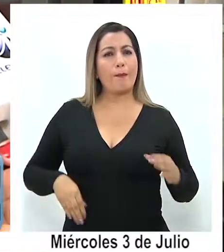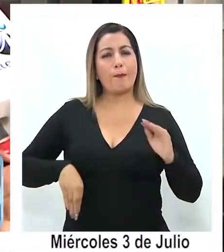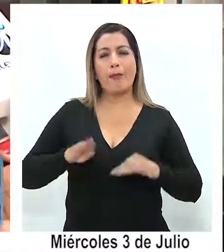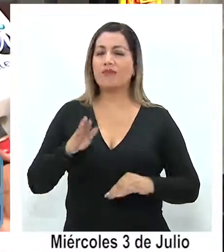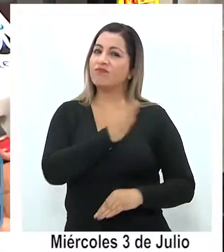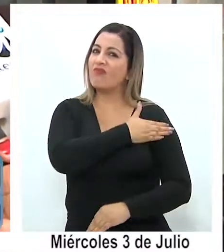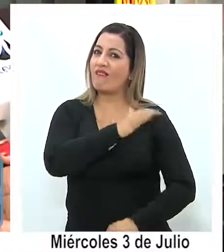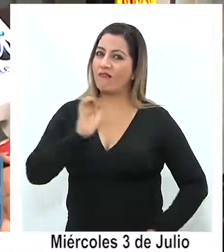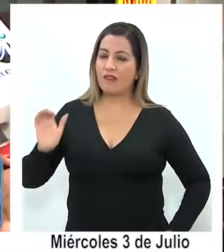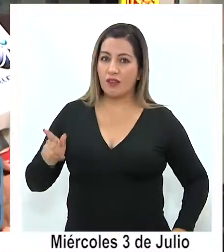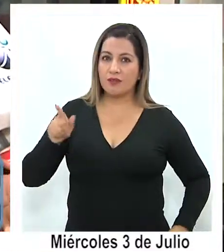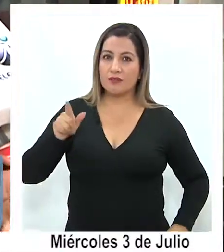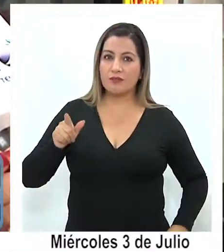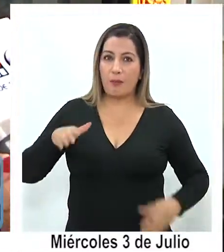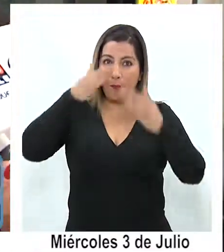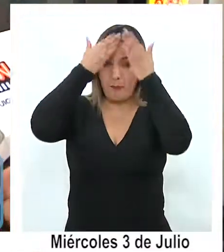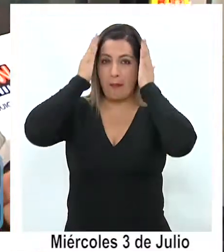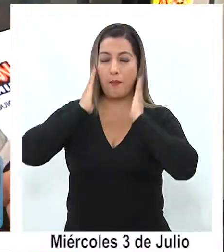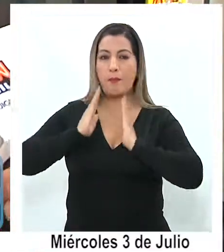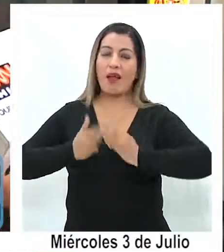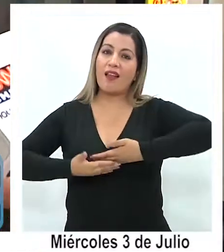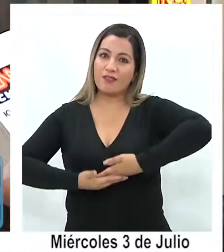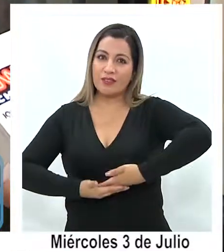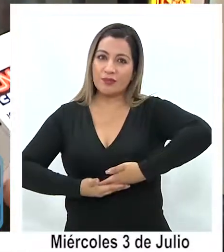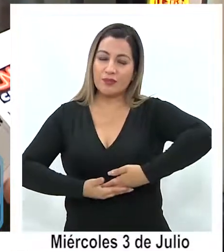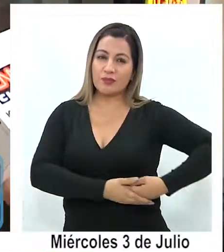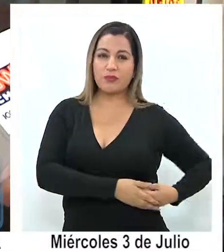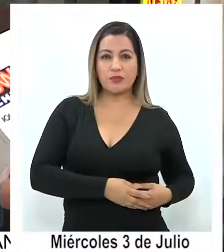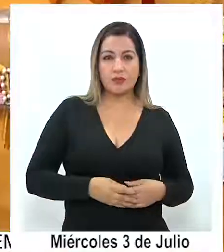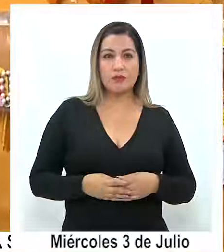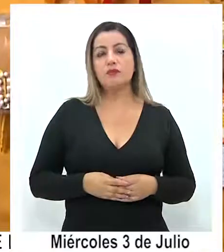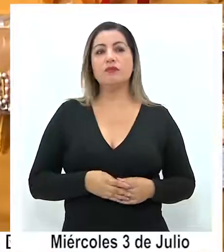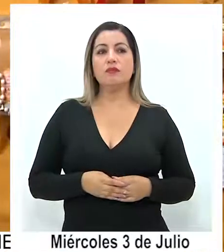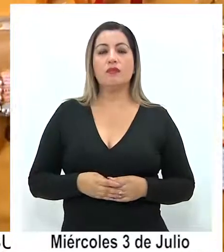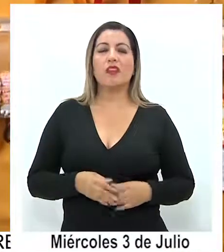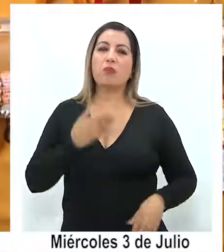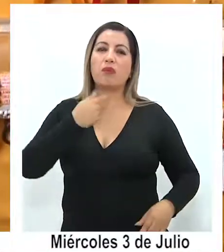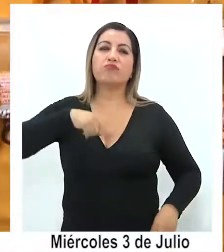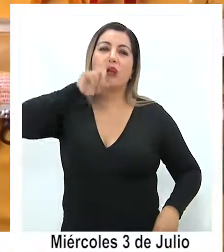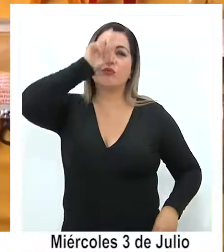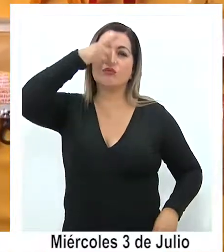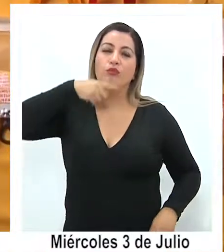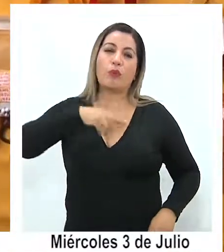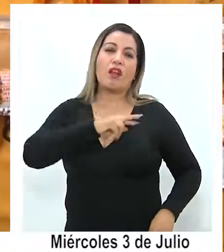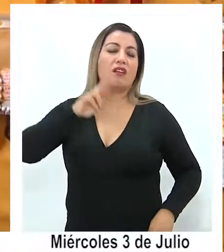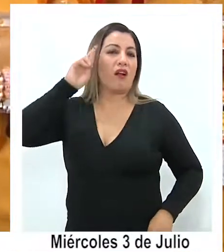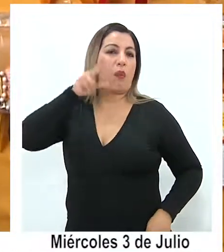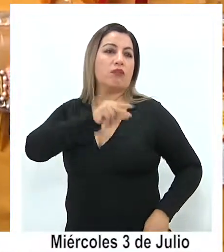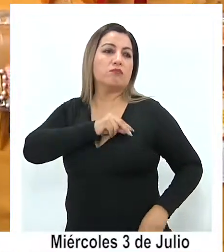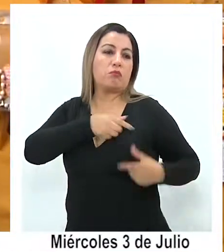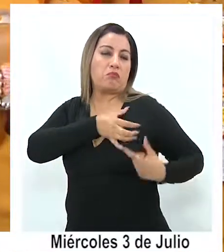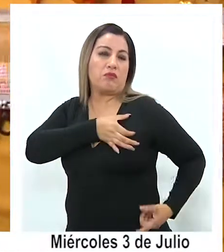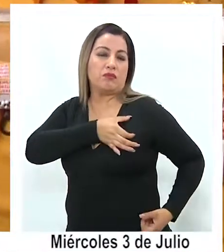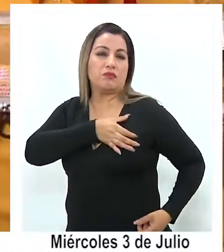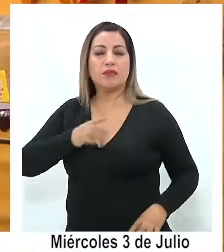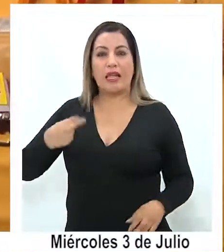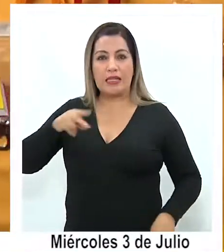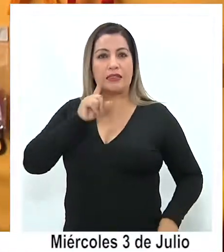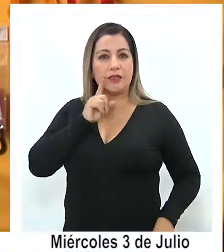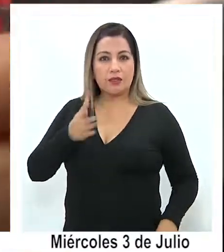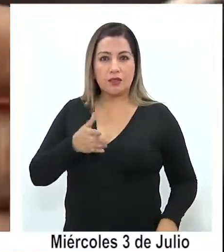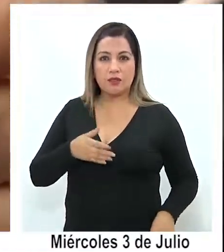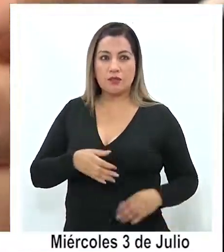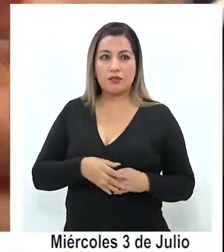fervor también para la Virgen. Bueno, los típicos recuerdos que se hacen, por ejemplo, tenemos